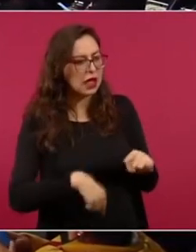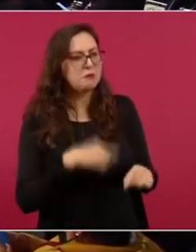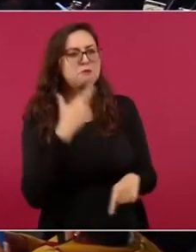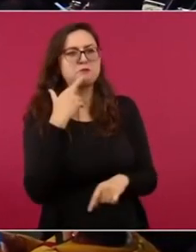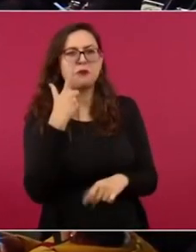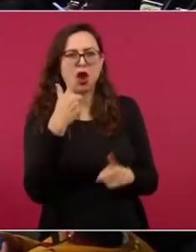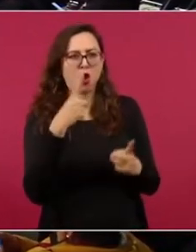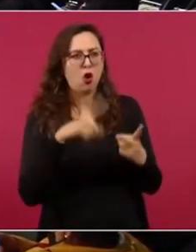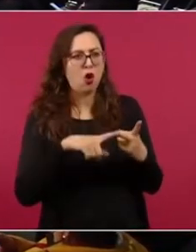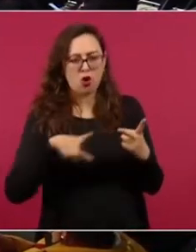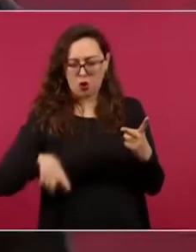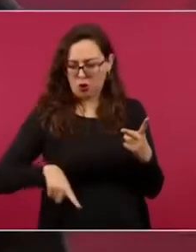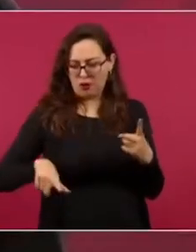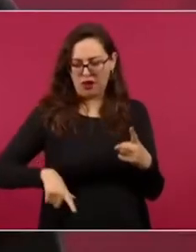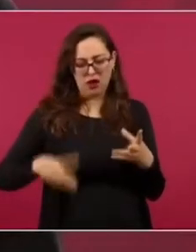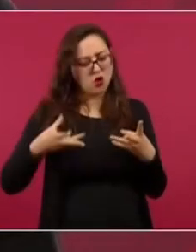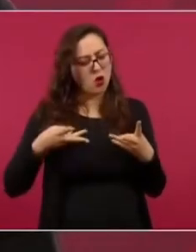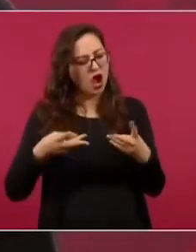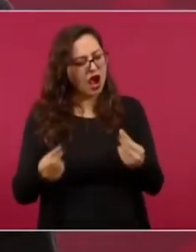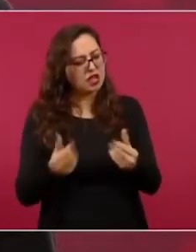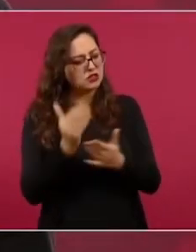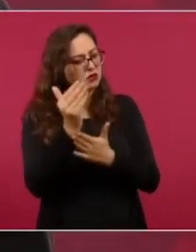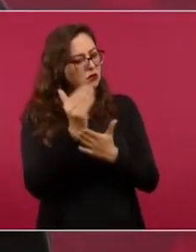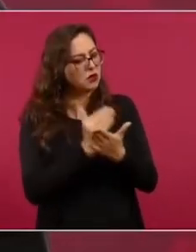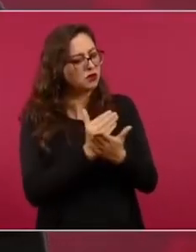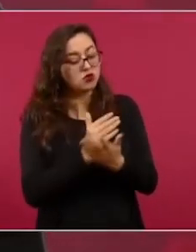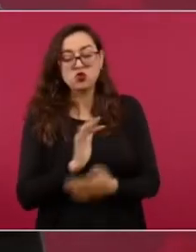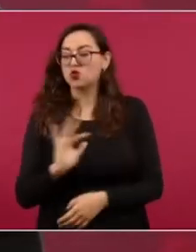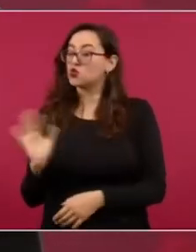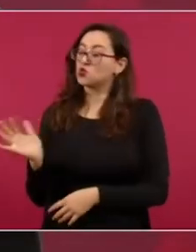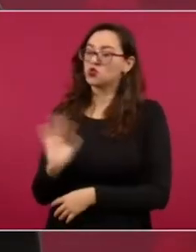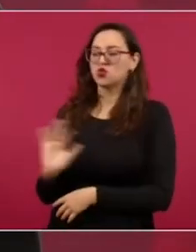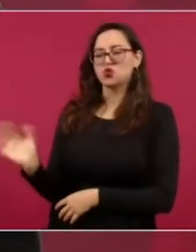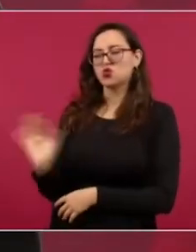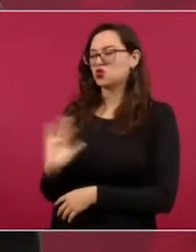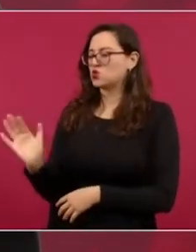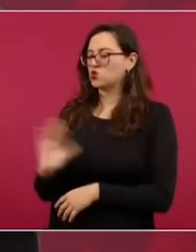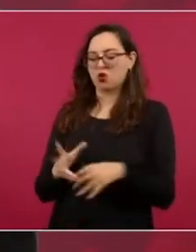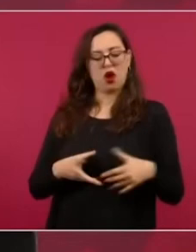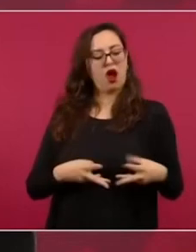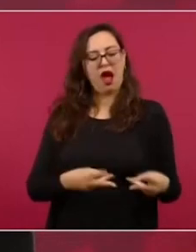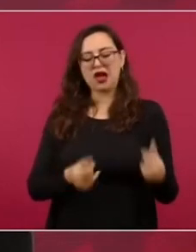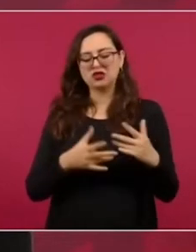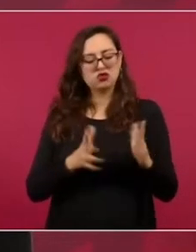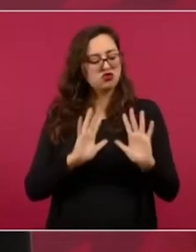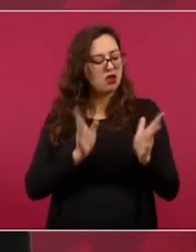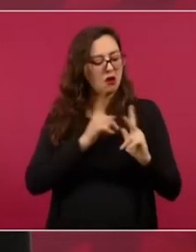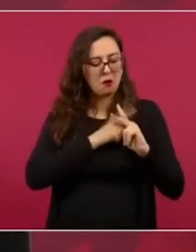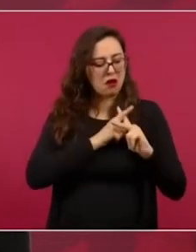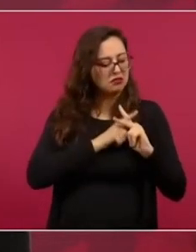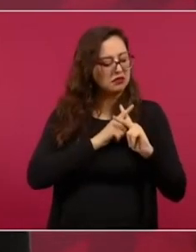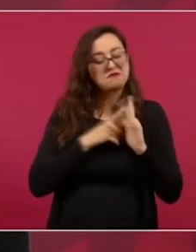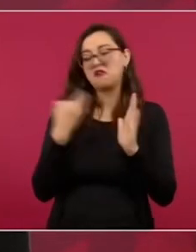austeridad. No, ya todo está comprometido. Hace falta presupuesto.